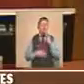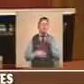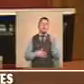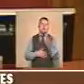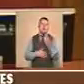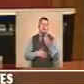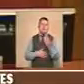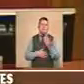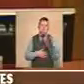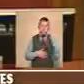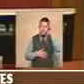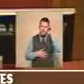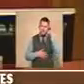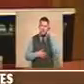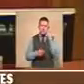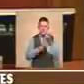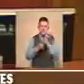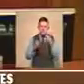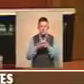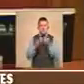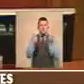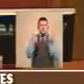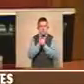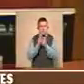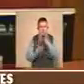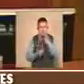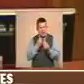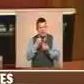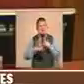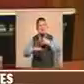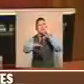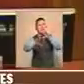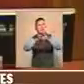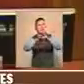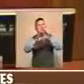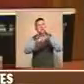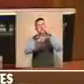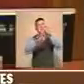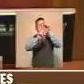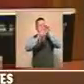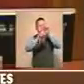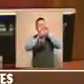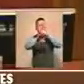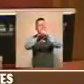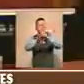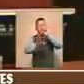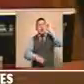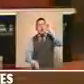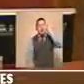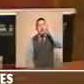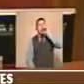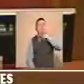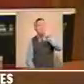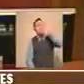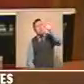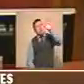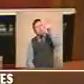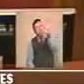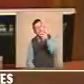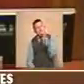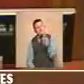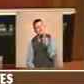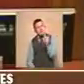ya había el posconflicto, por eso hacemos un llamado muy especial al gobierno nacional para